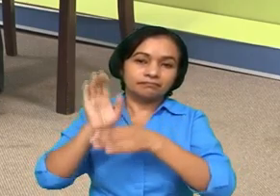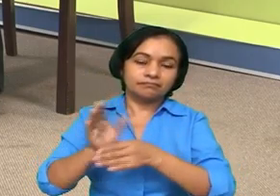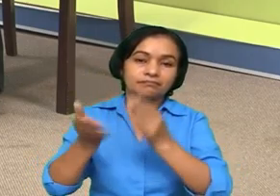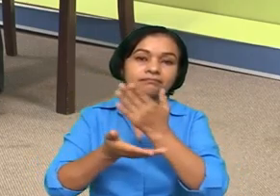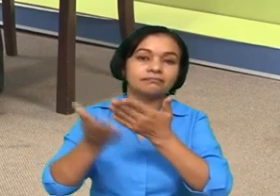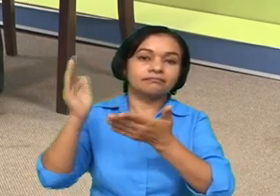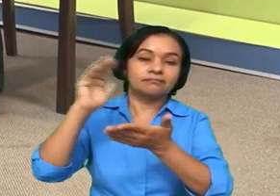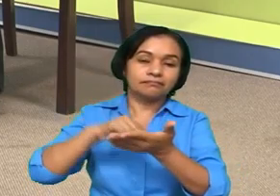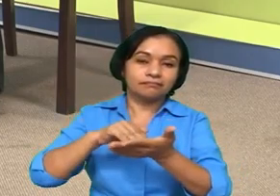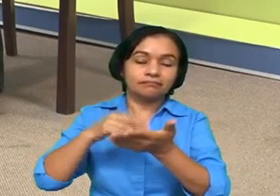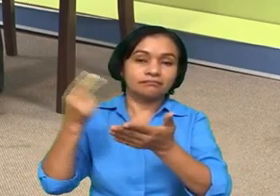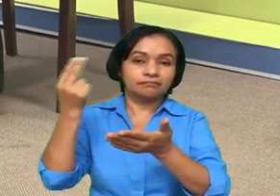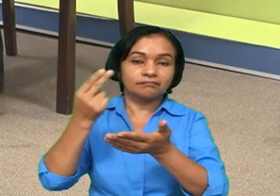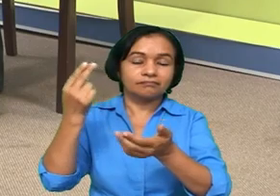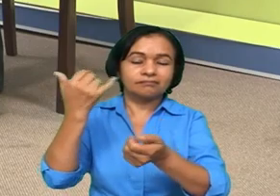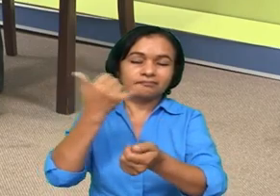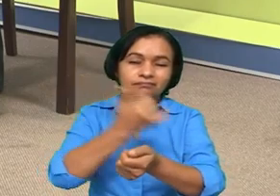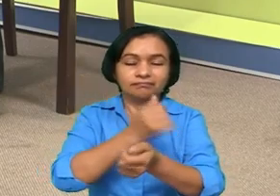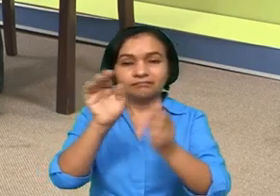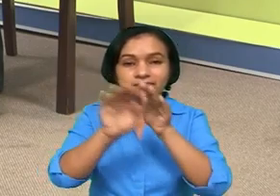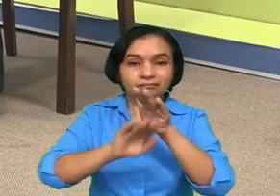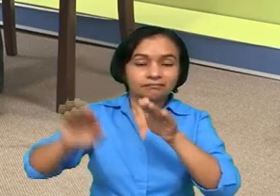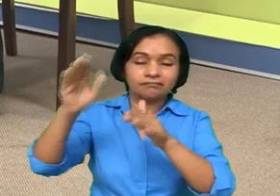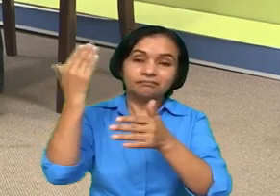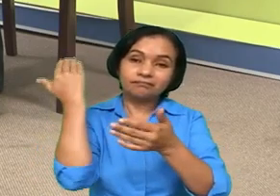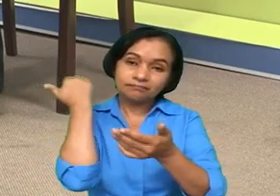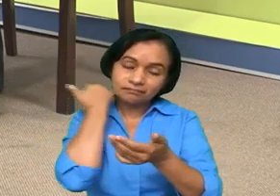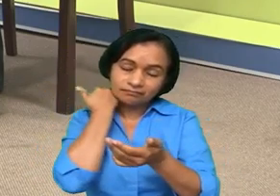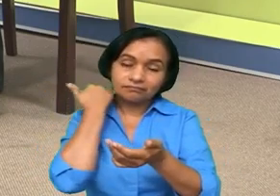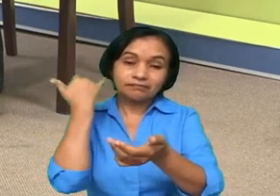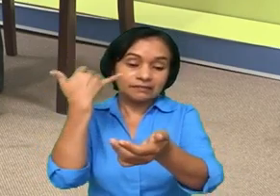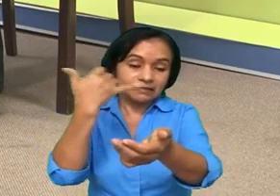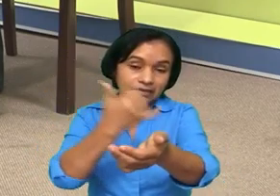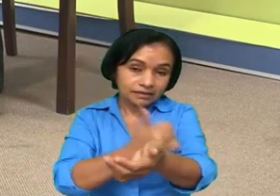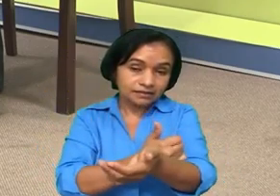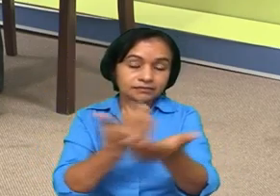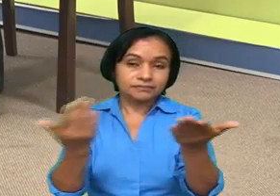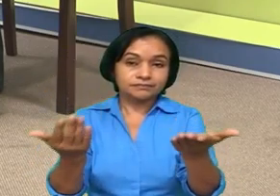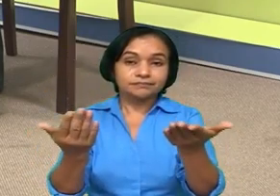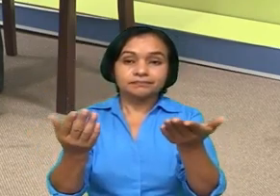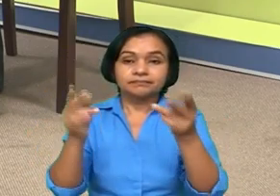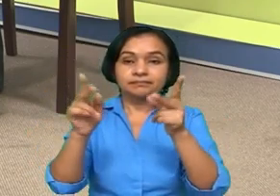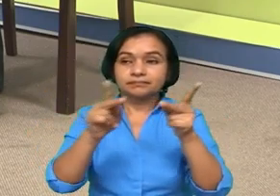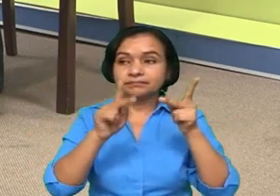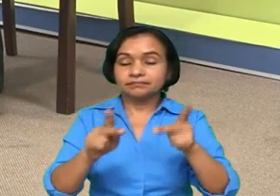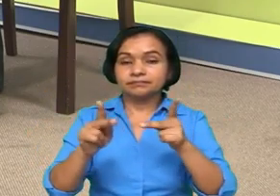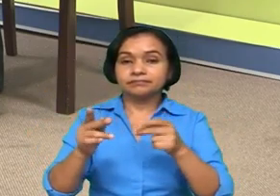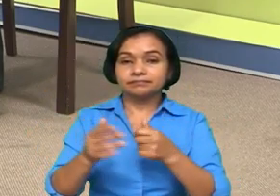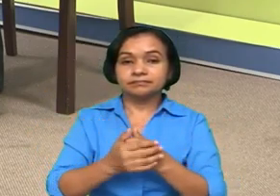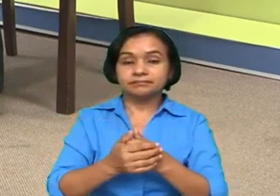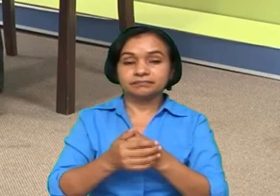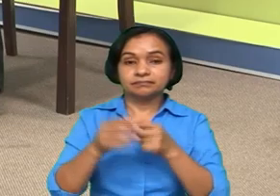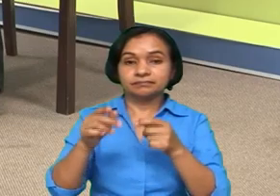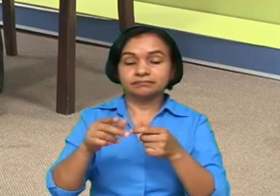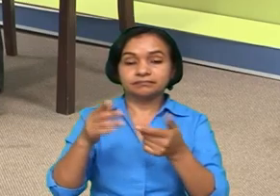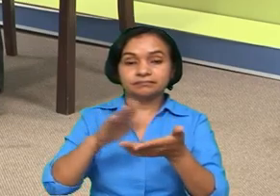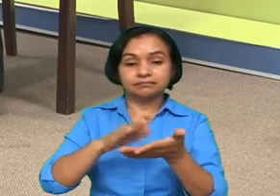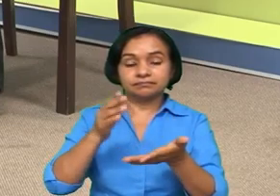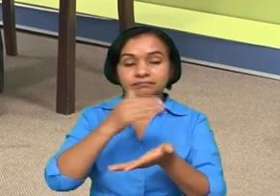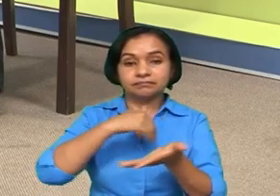los antibióticos, el uso del antibiótico más caro, más no solamente para el paciente, sino pues también para el sistema de